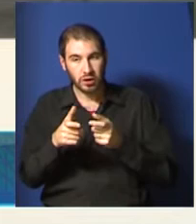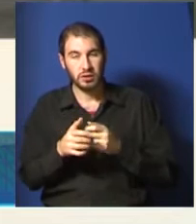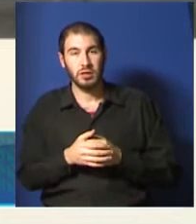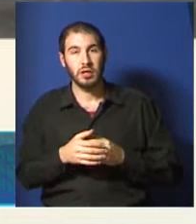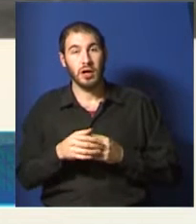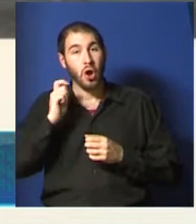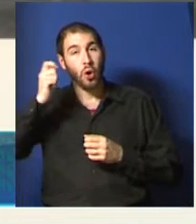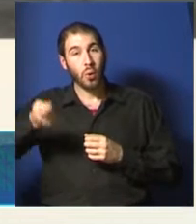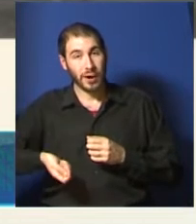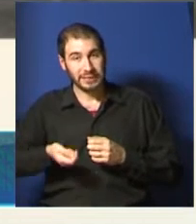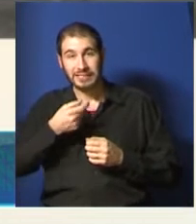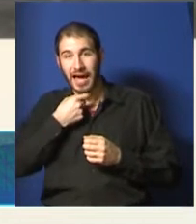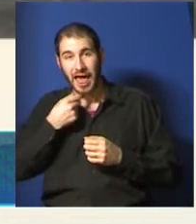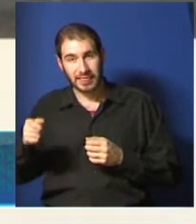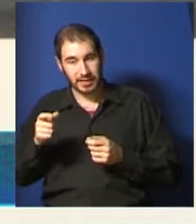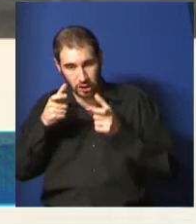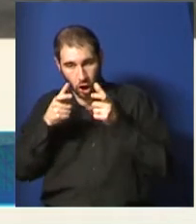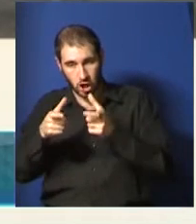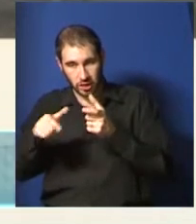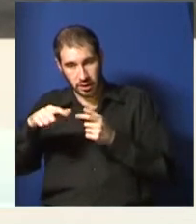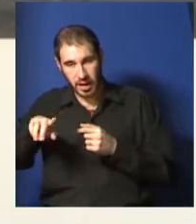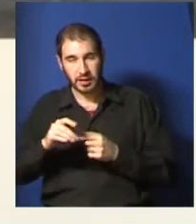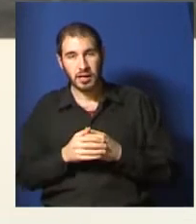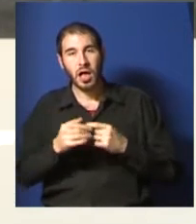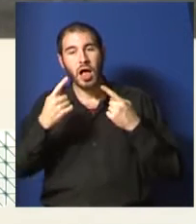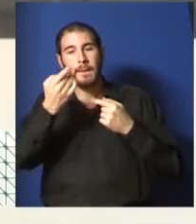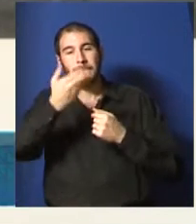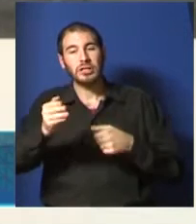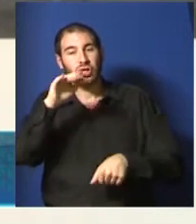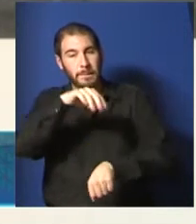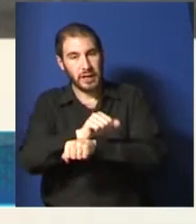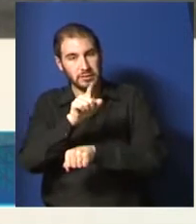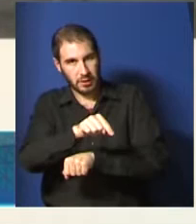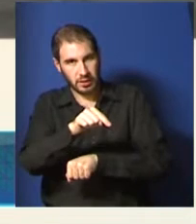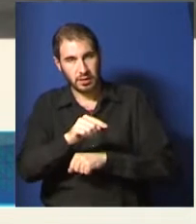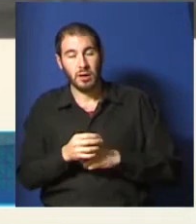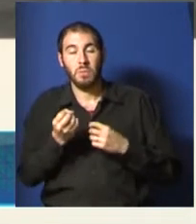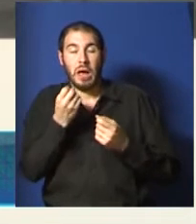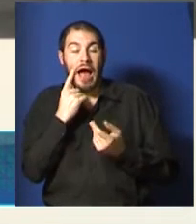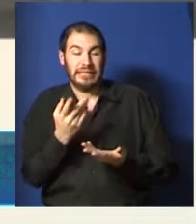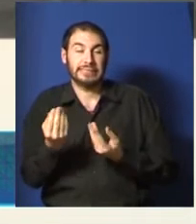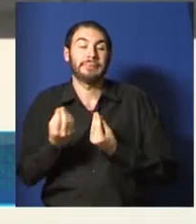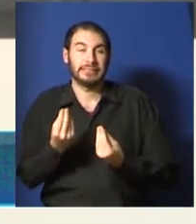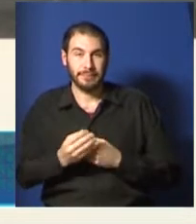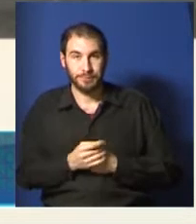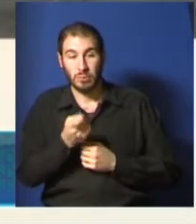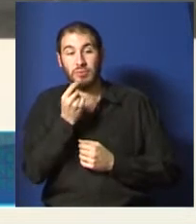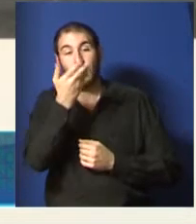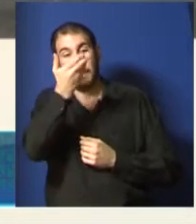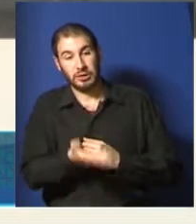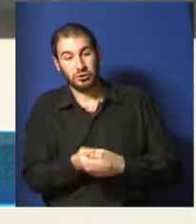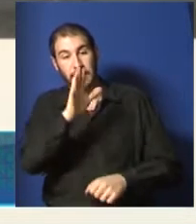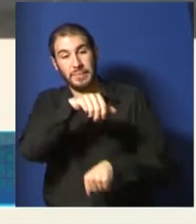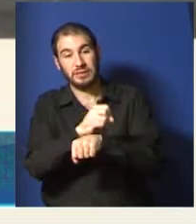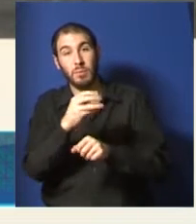parte del juez de garantías de las personas privadas de libertad. Es decir, porque, a ver, ¿qué pasa? Una persona es